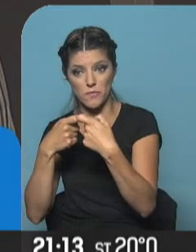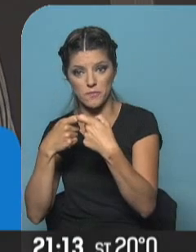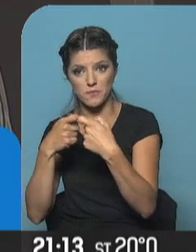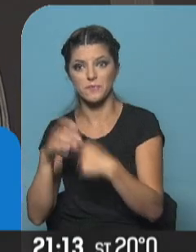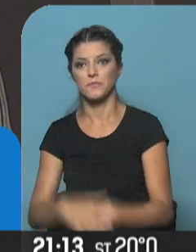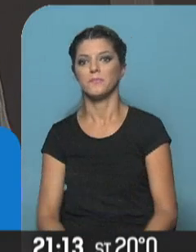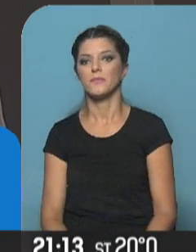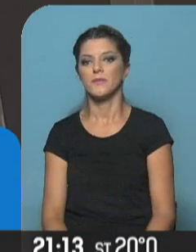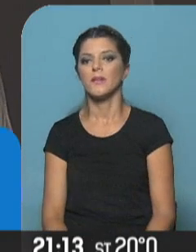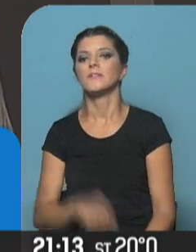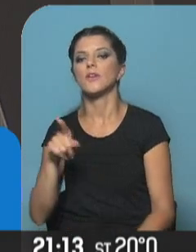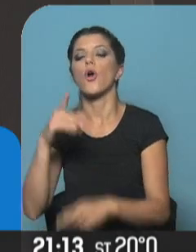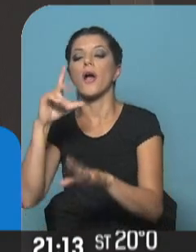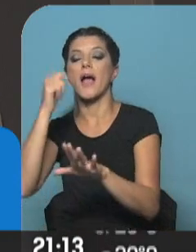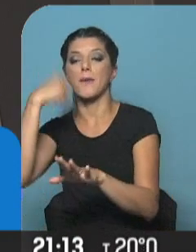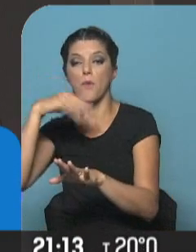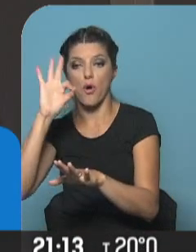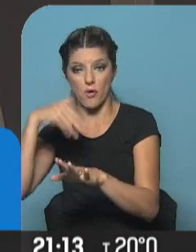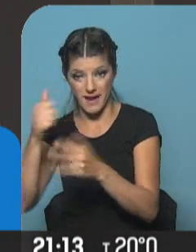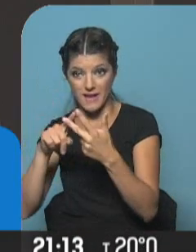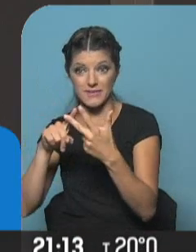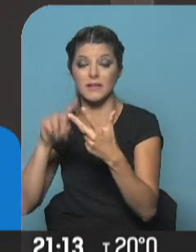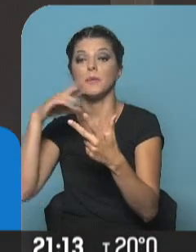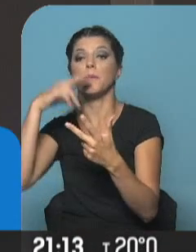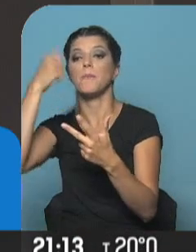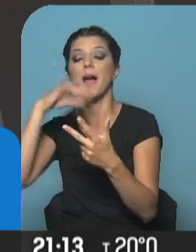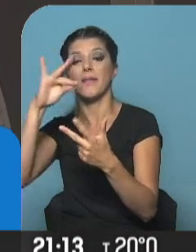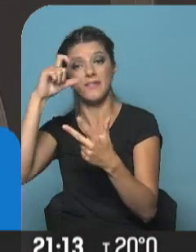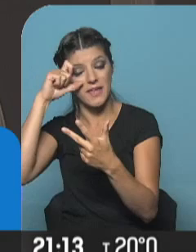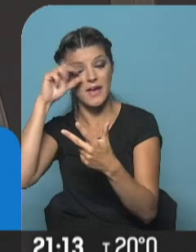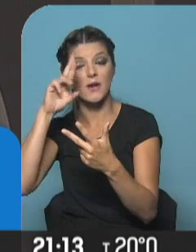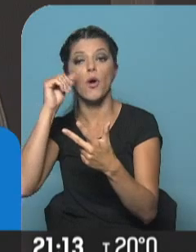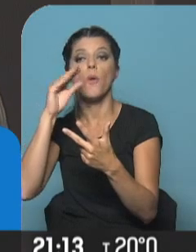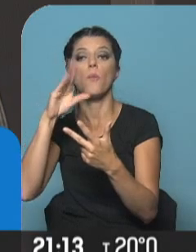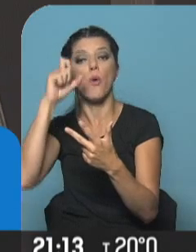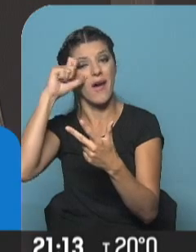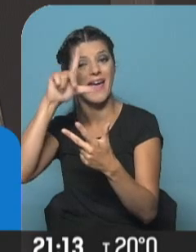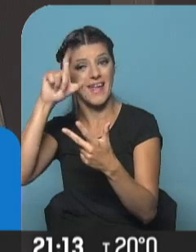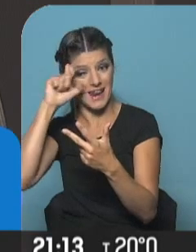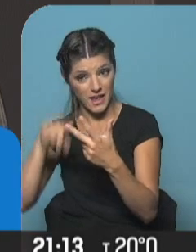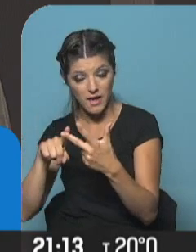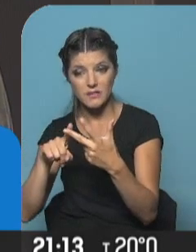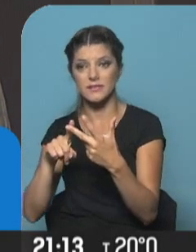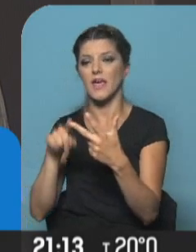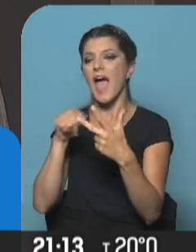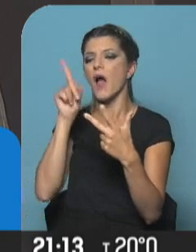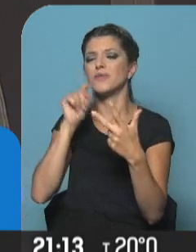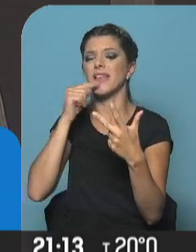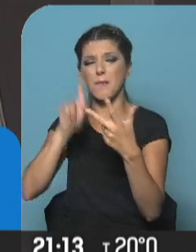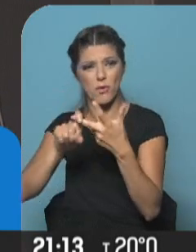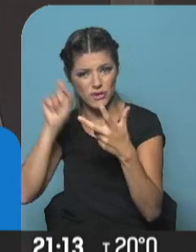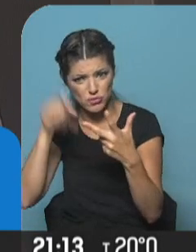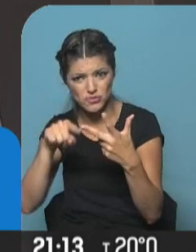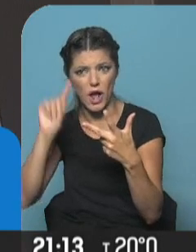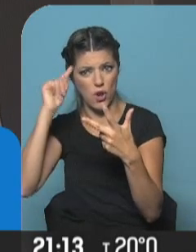y Núñez Carmona. Y de no ser por la exmujer de Van der Broele, a la que la trataron de loca durante mucho tiempo, poco de